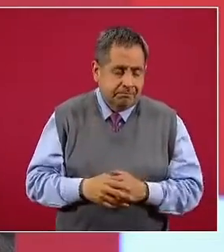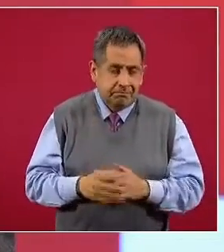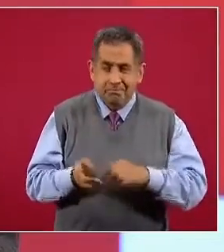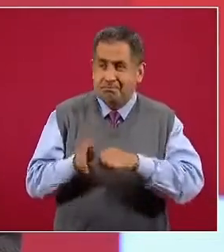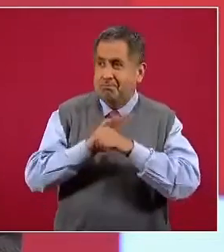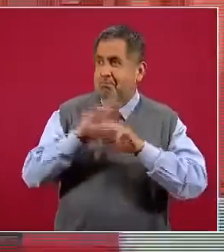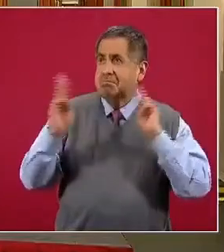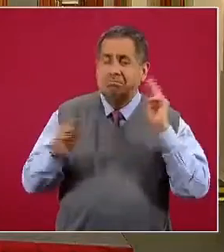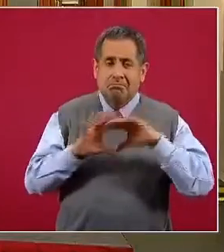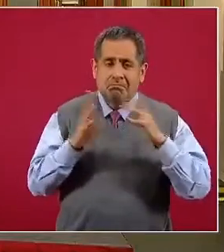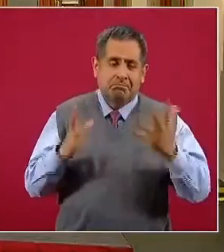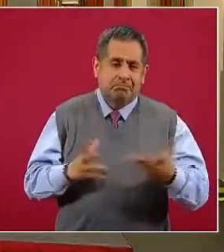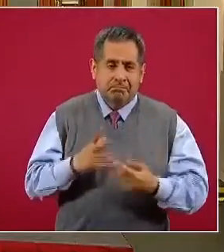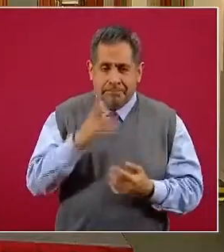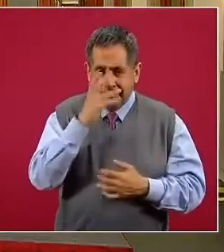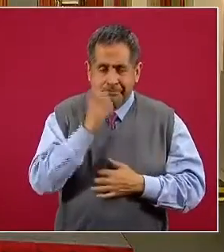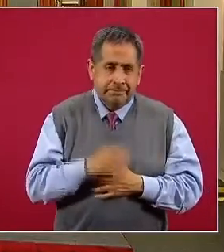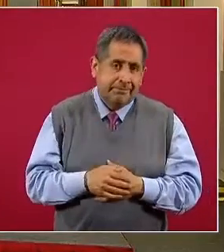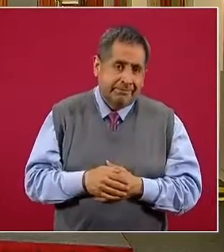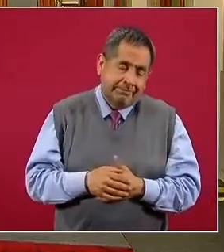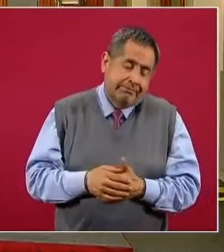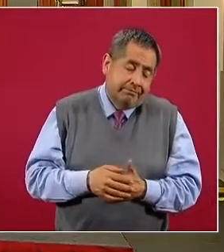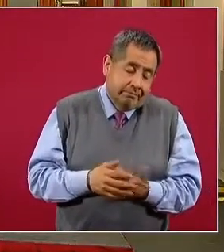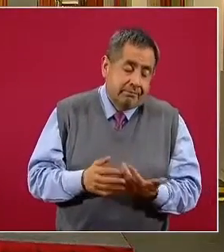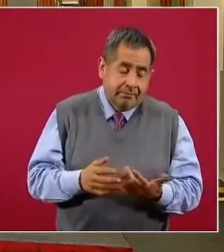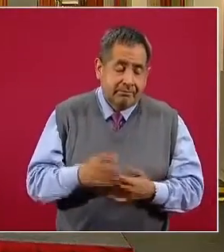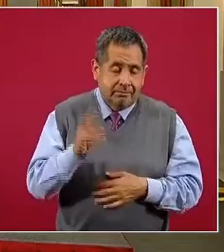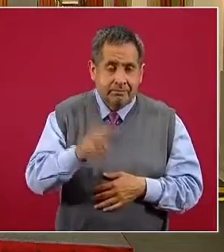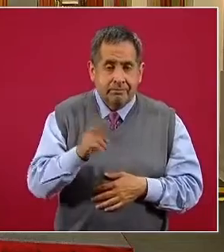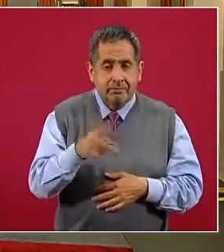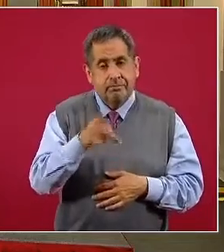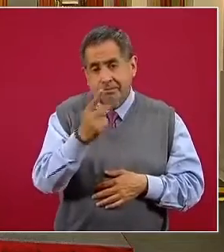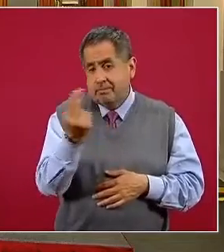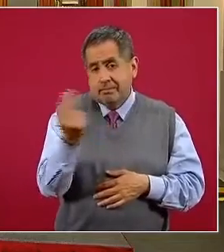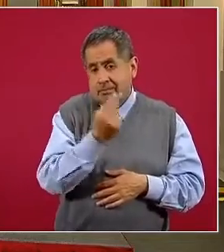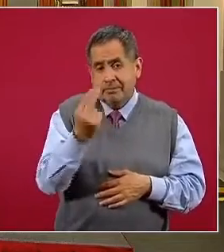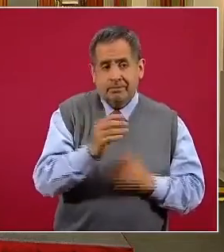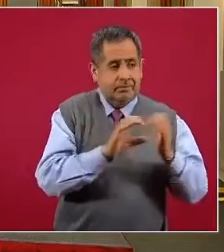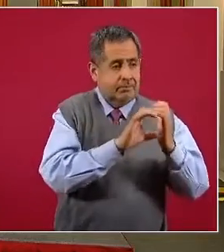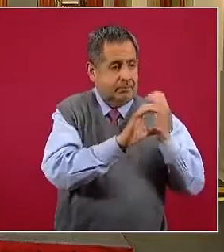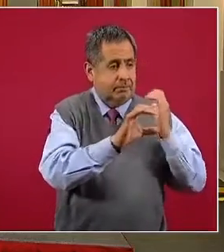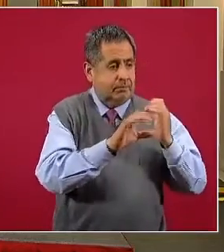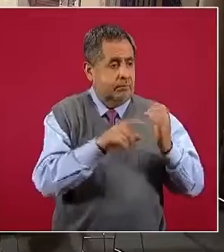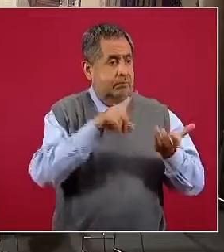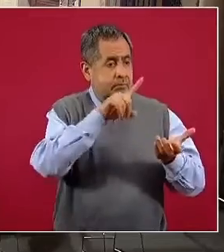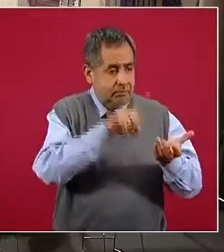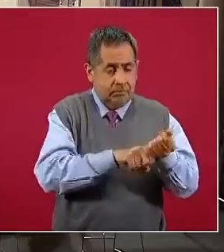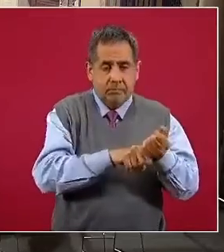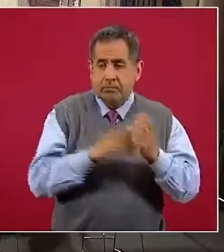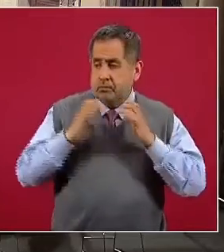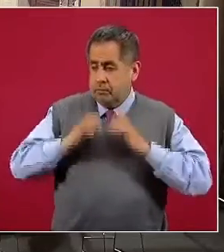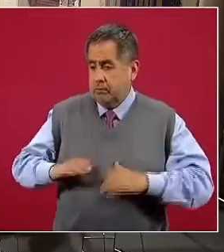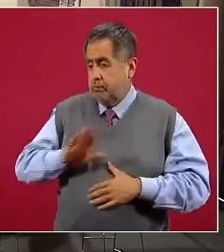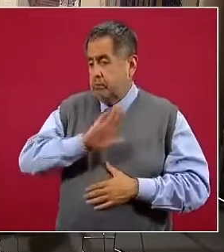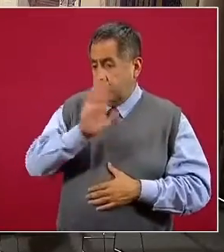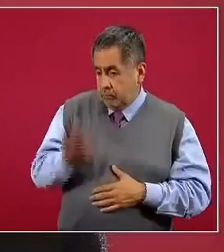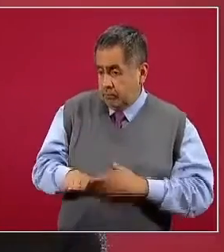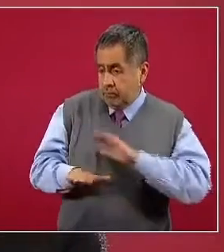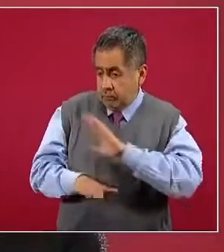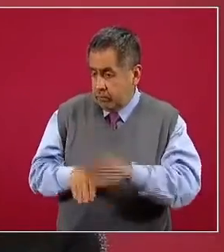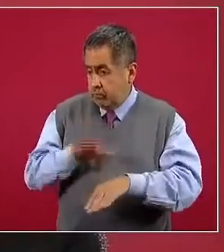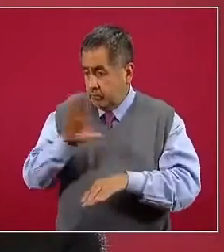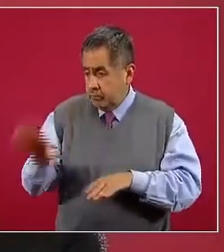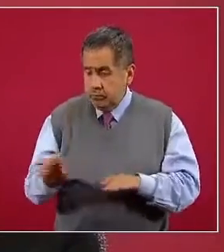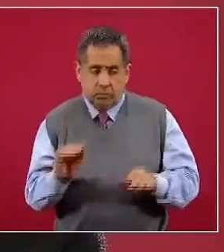pero las decisiones técnicas necesarias para resolverlo se tienen que instrumentar. Y se tienen que comunicar cuando existe